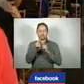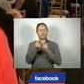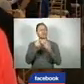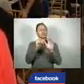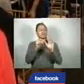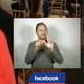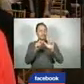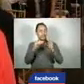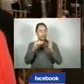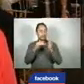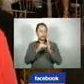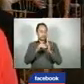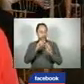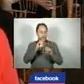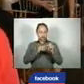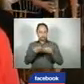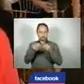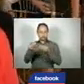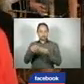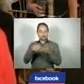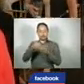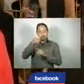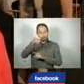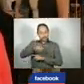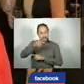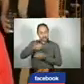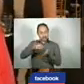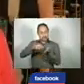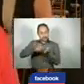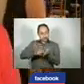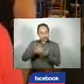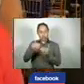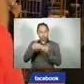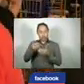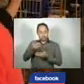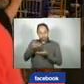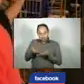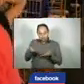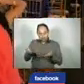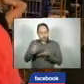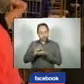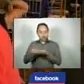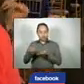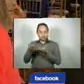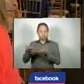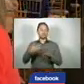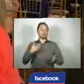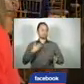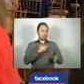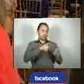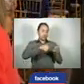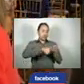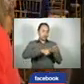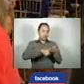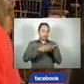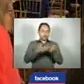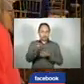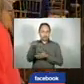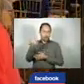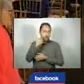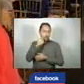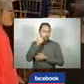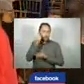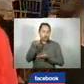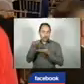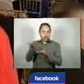3 mil dólares, en los que incluye mensualidad, matrícula, útiles escolares. Nuestra alcaldía de San Salvador se preocupa por el traslado de esos jóvenes